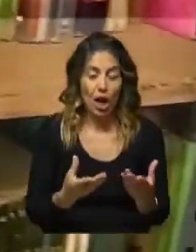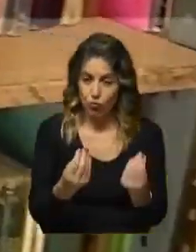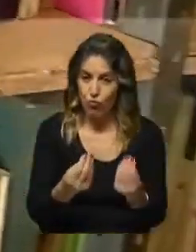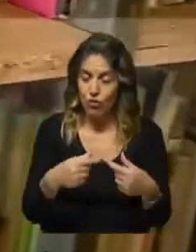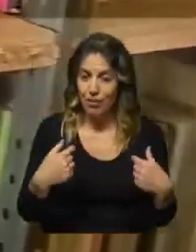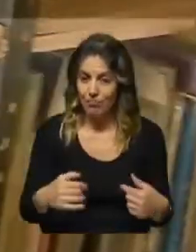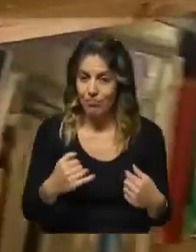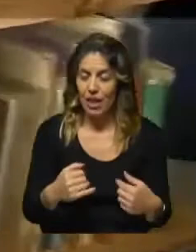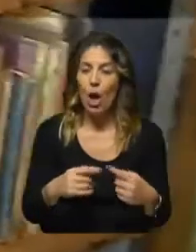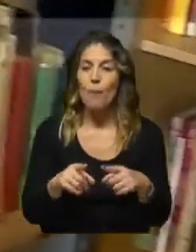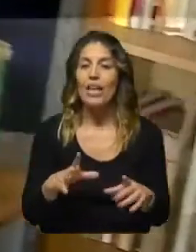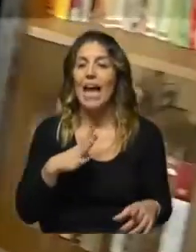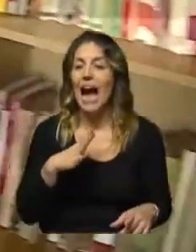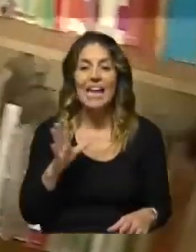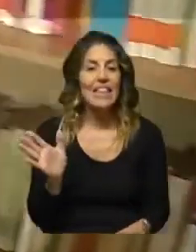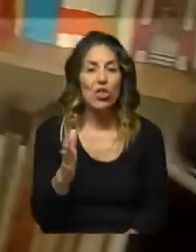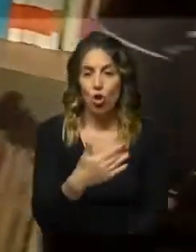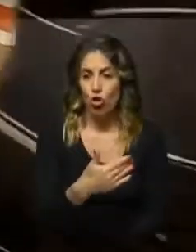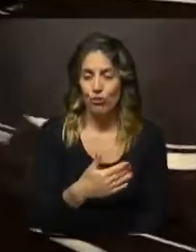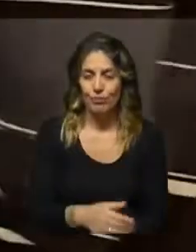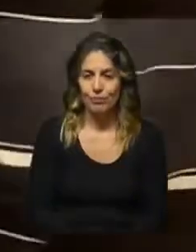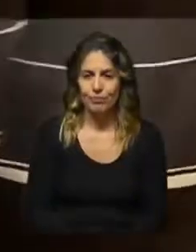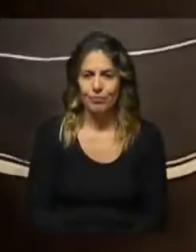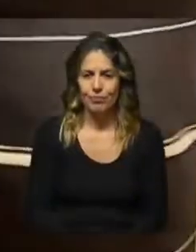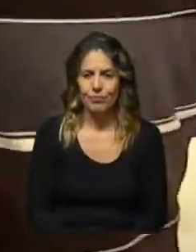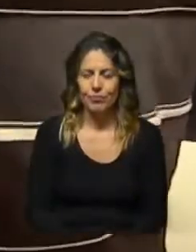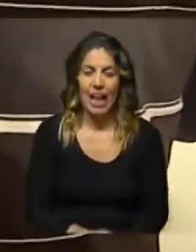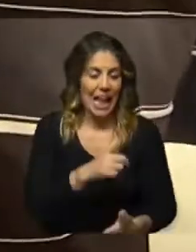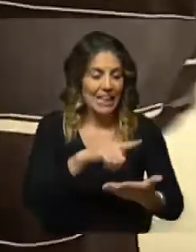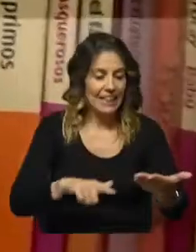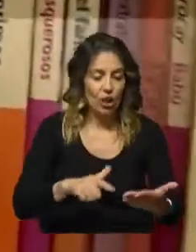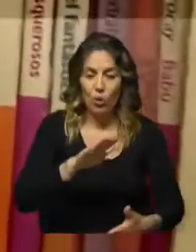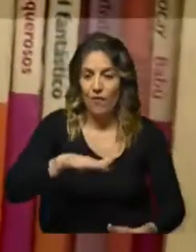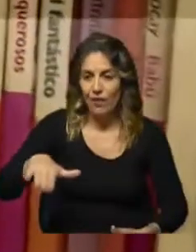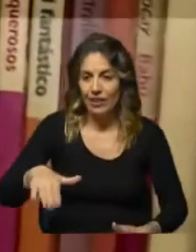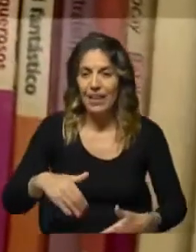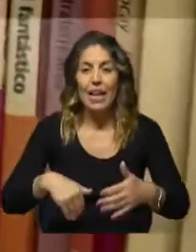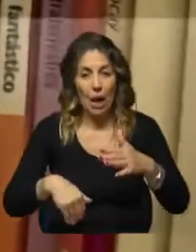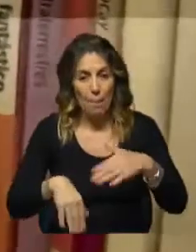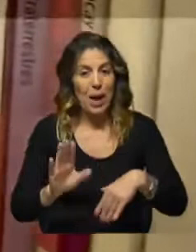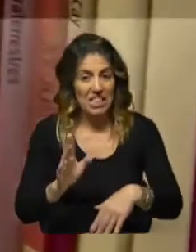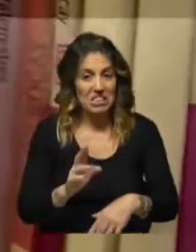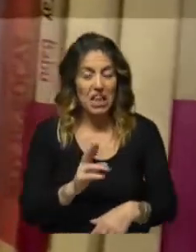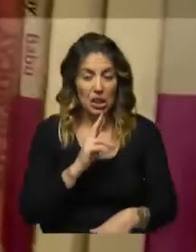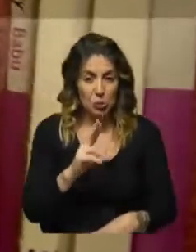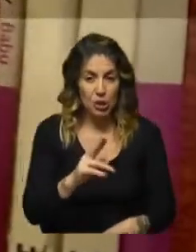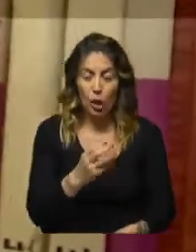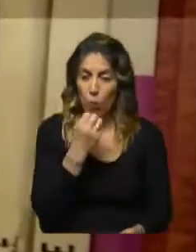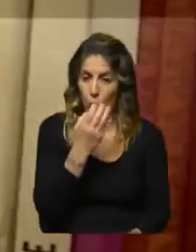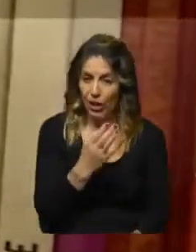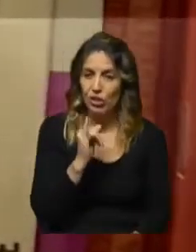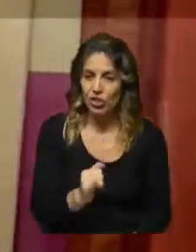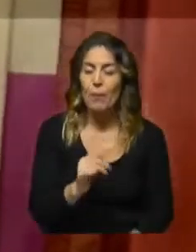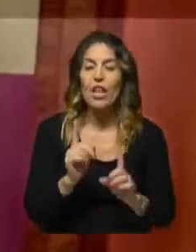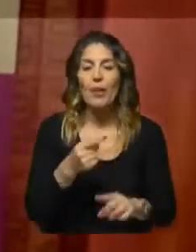porque hay de todo. El rubro de literatura infantil es el que más nos está dando resultados, pero a nosotros nos